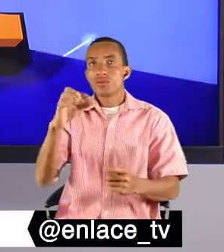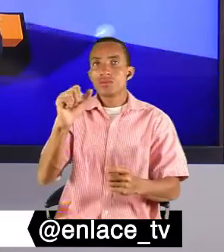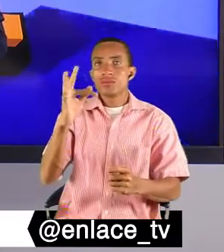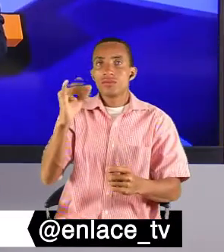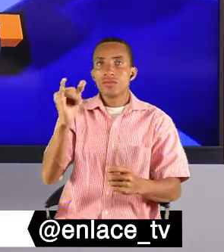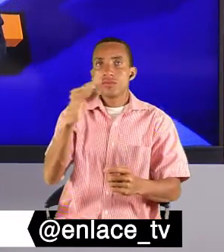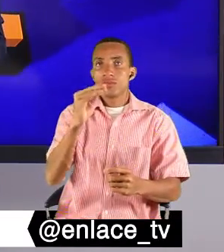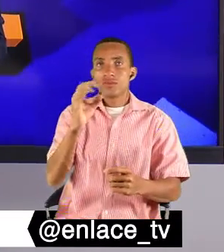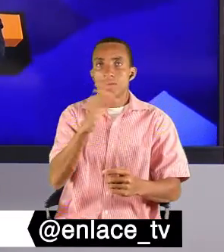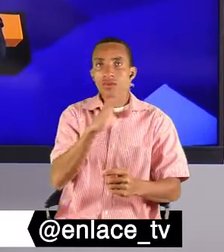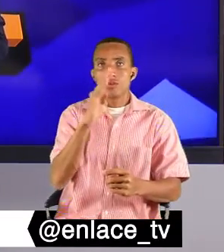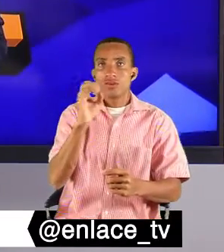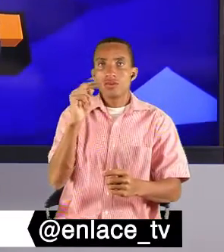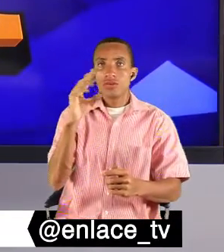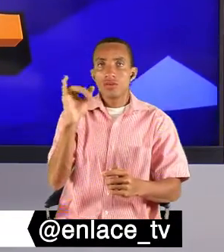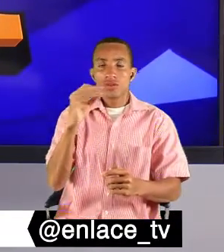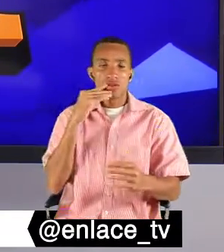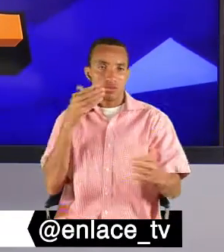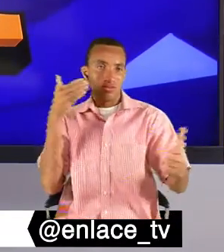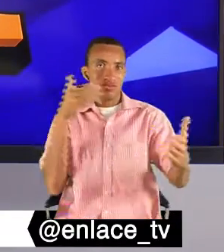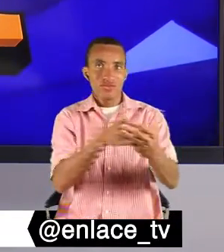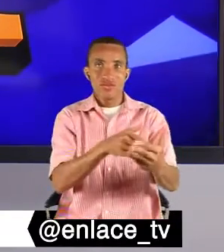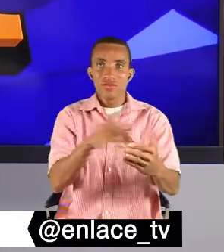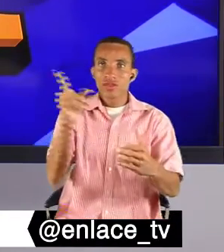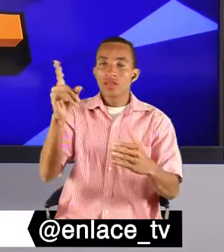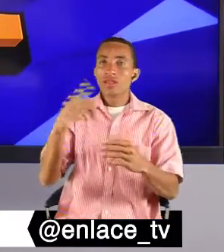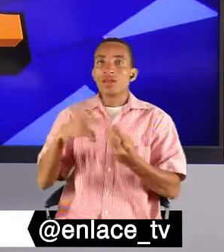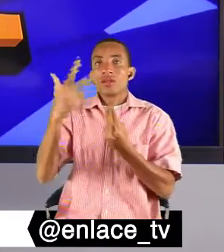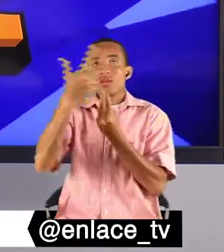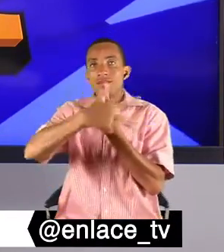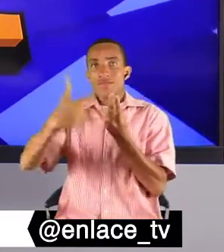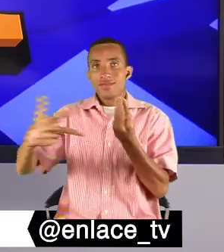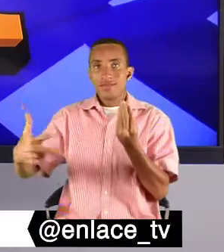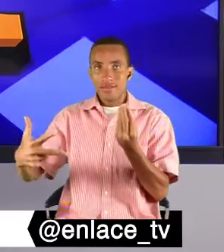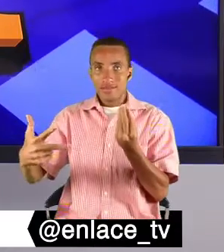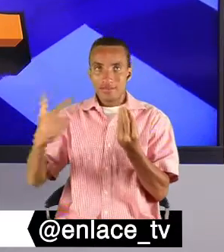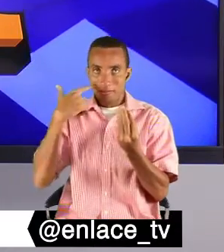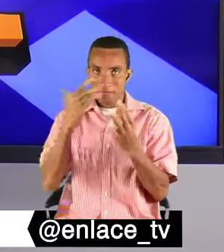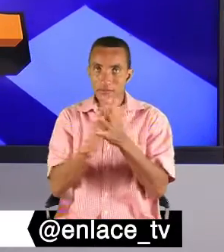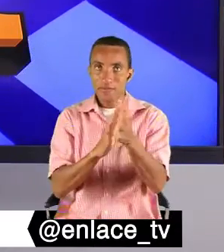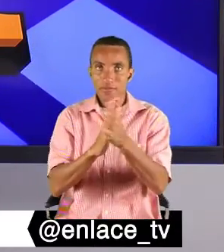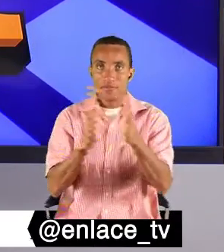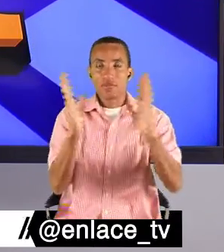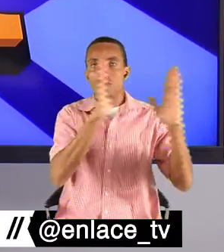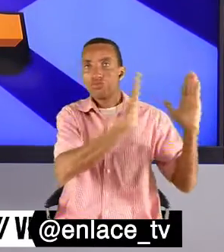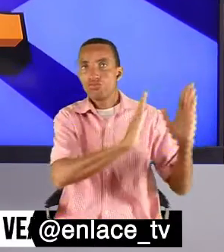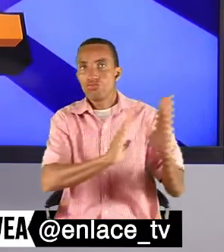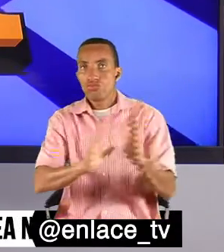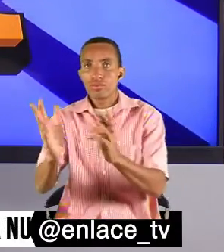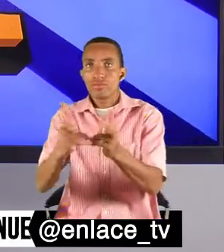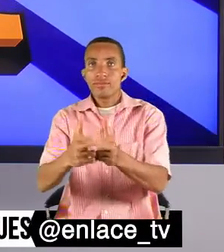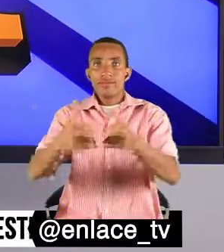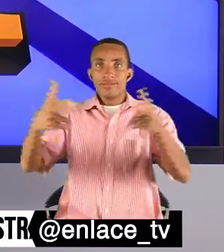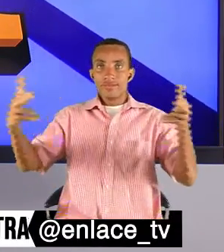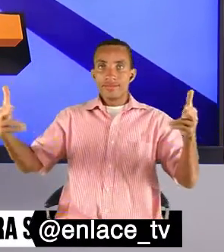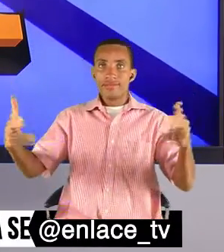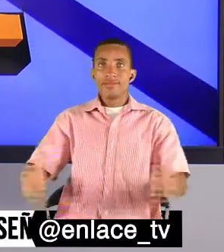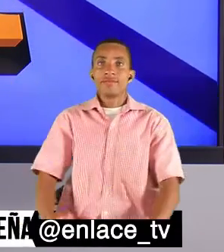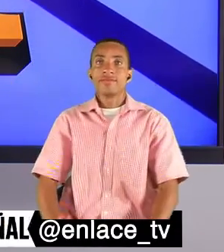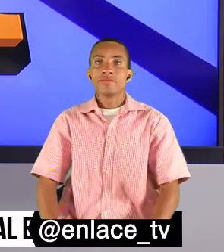una demanda que cursara en la Corte Constitucional. Estas y otras noticias las estaremos desarrollando durante la presente